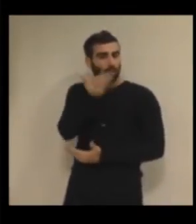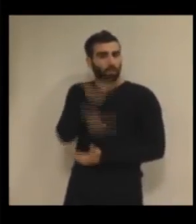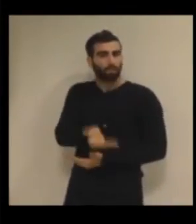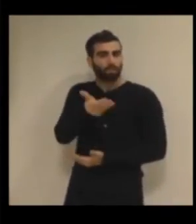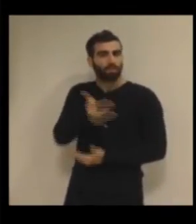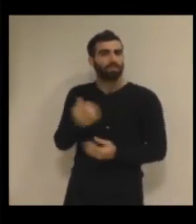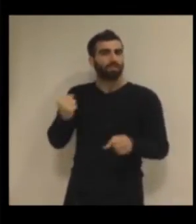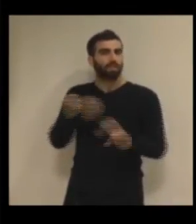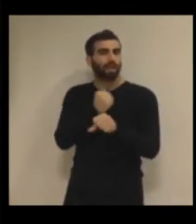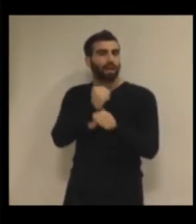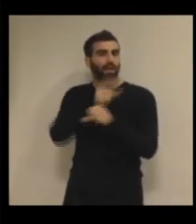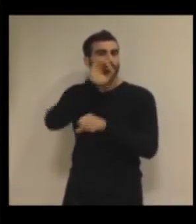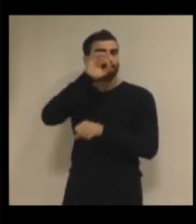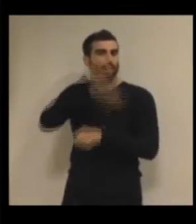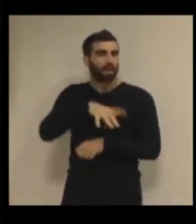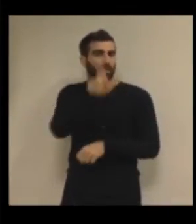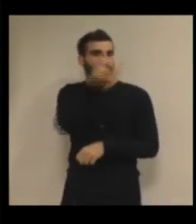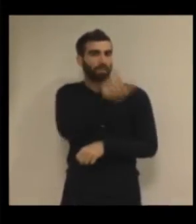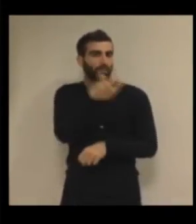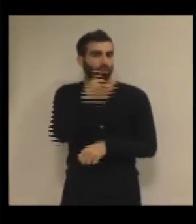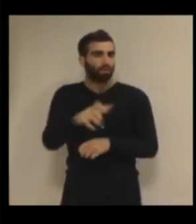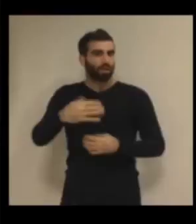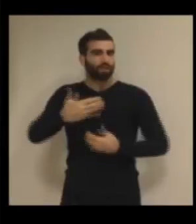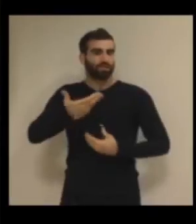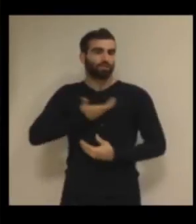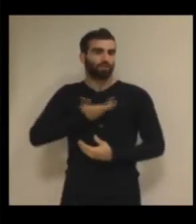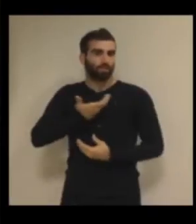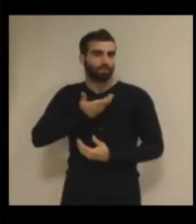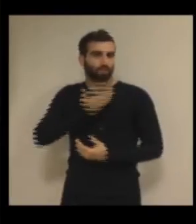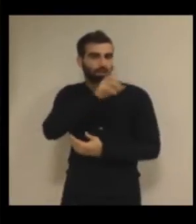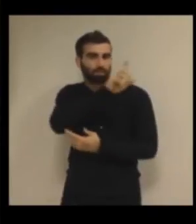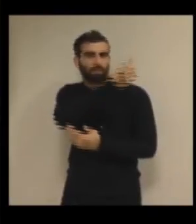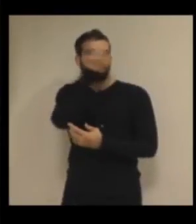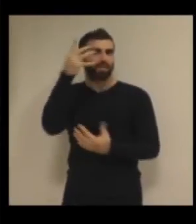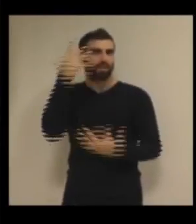Madrid, trabajar con gente, digamos, de las administraciones públicas,